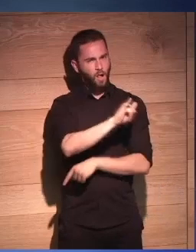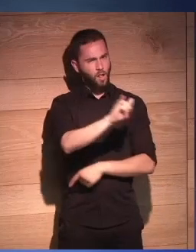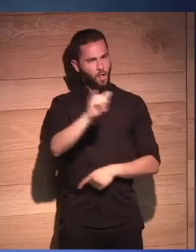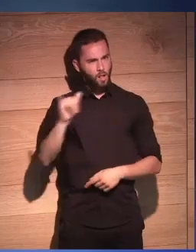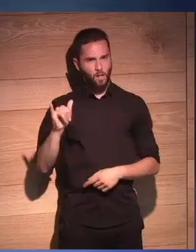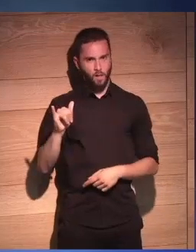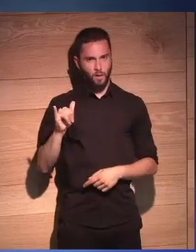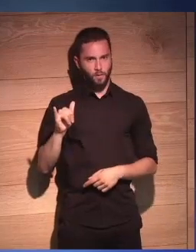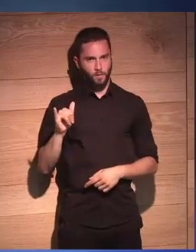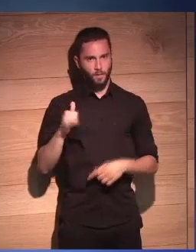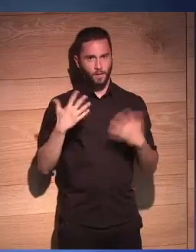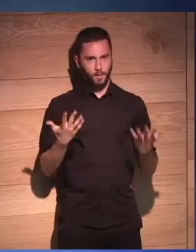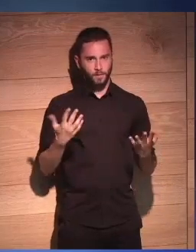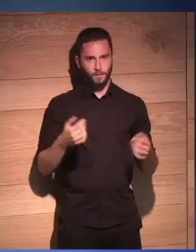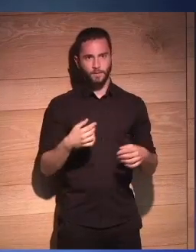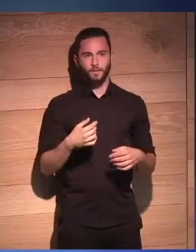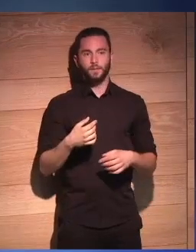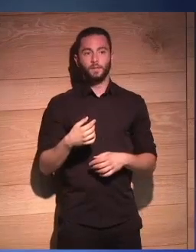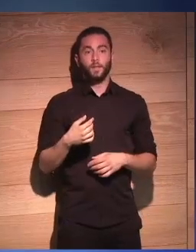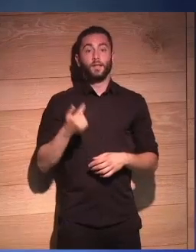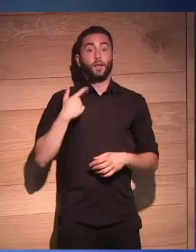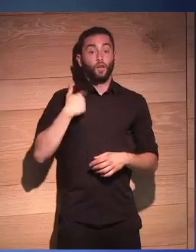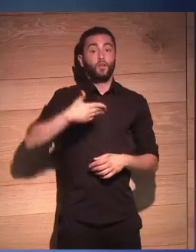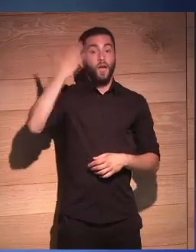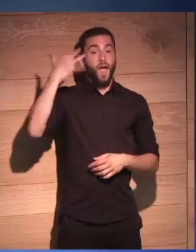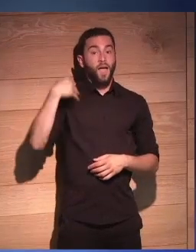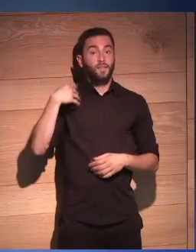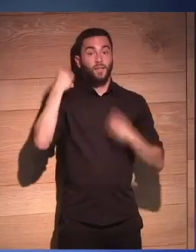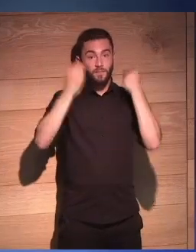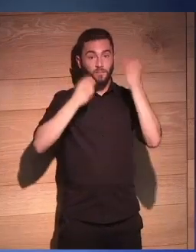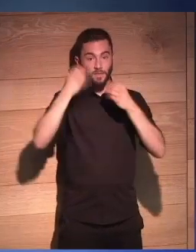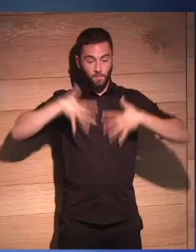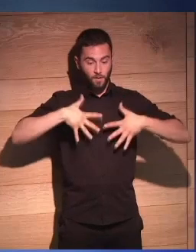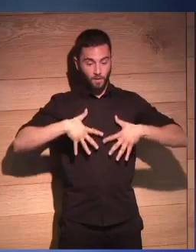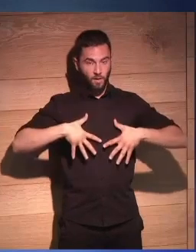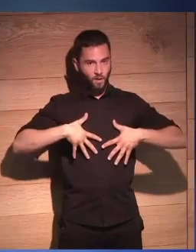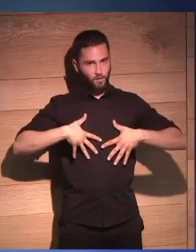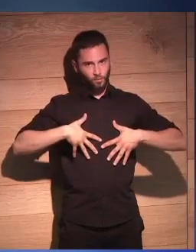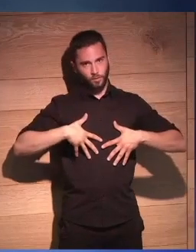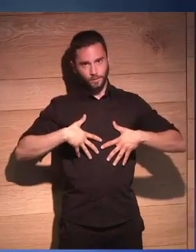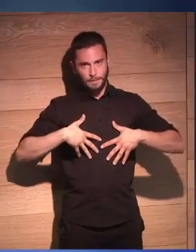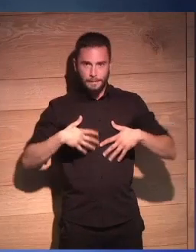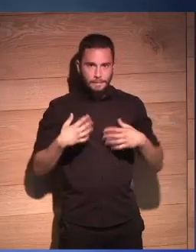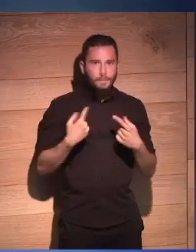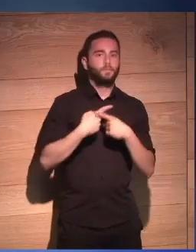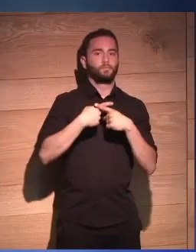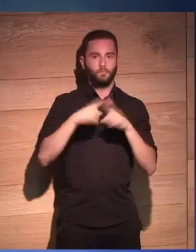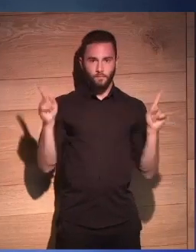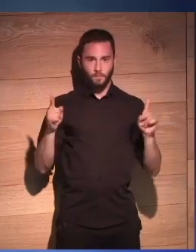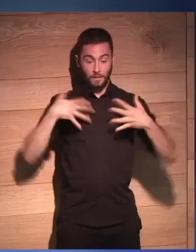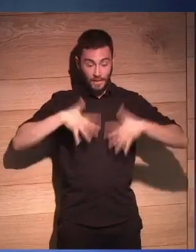cuadro mucho más matizado de lo que me había aportado el traje de envejecimiento. Y fíjate que con el traje